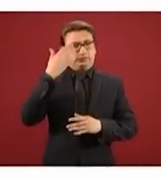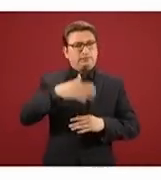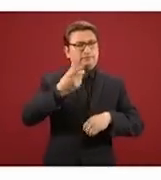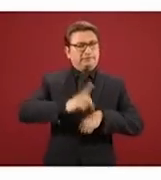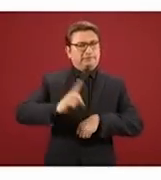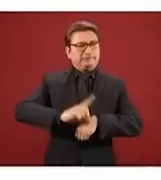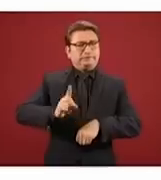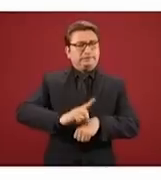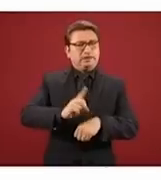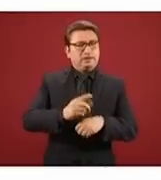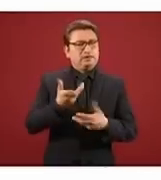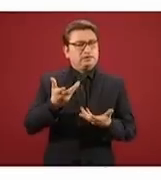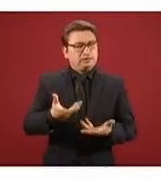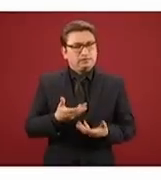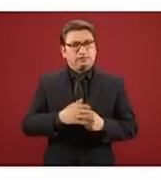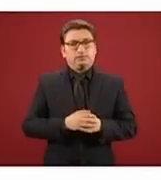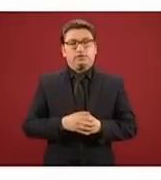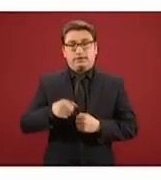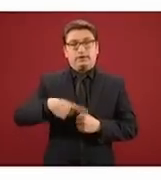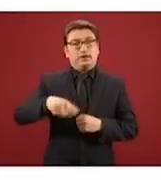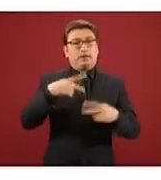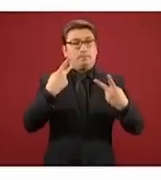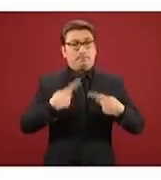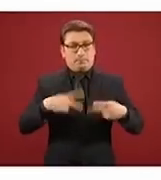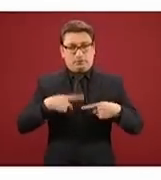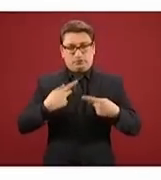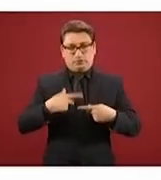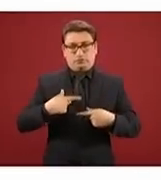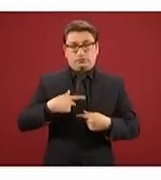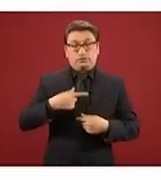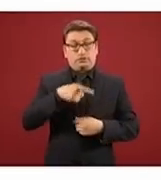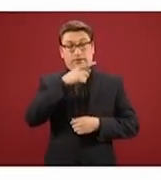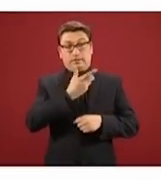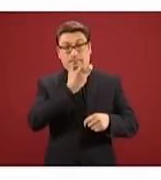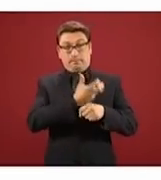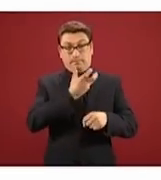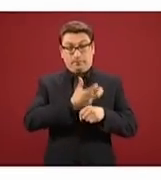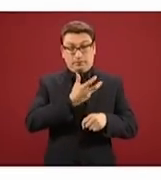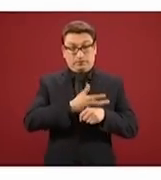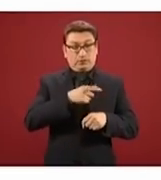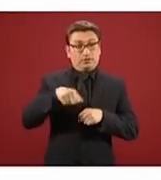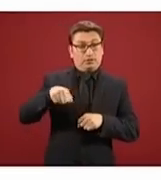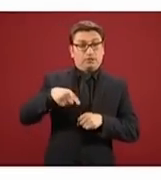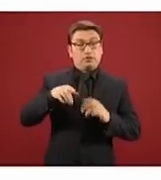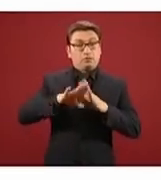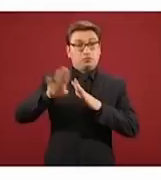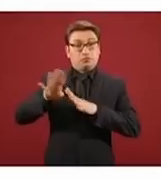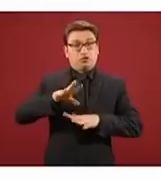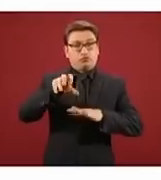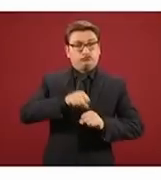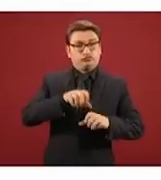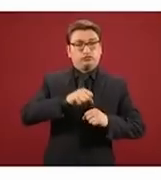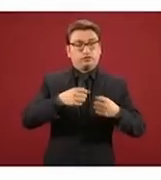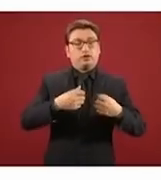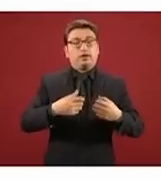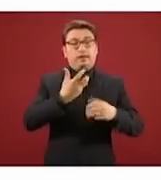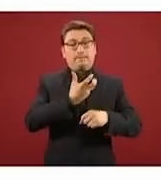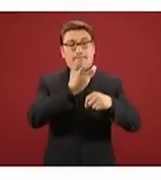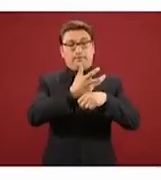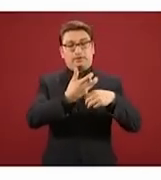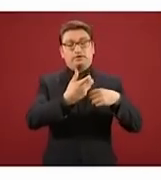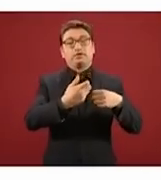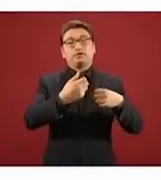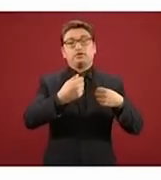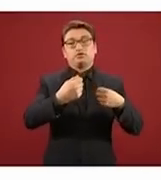días de aprensiones por parte de las autoridades norteamericanas en su territorio en la frontera sur de eeuu norte de